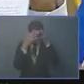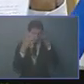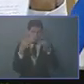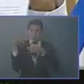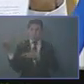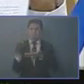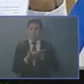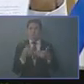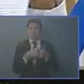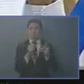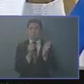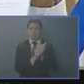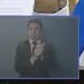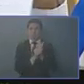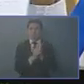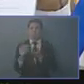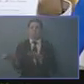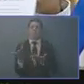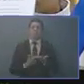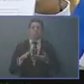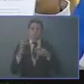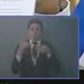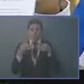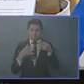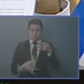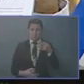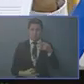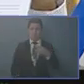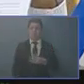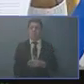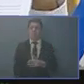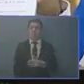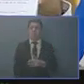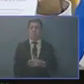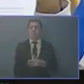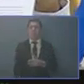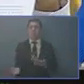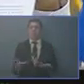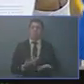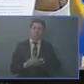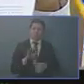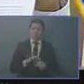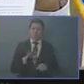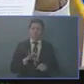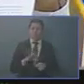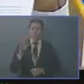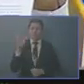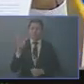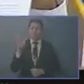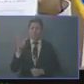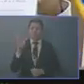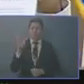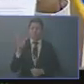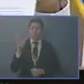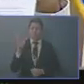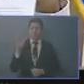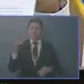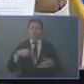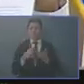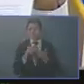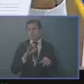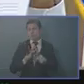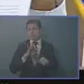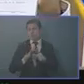venga al Pleno con el proyecto de ley, que se someta a votación. Si no están los